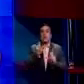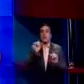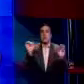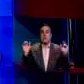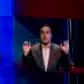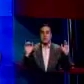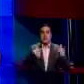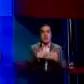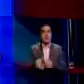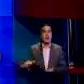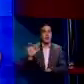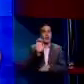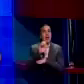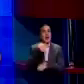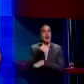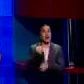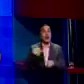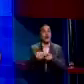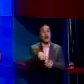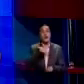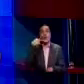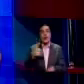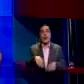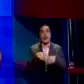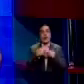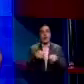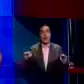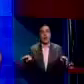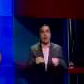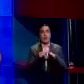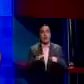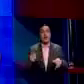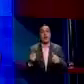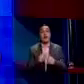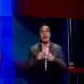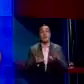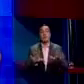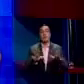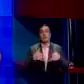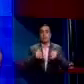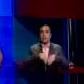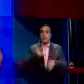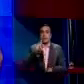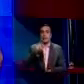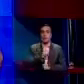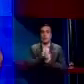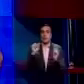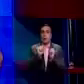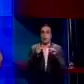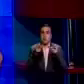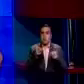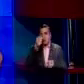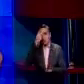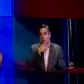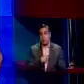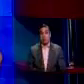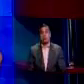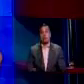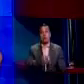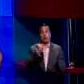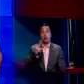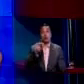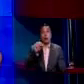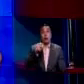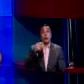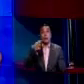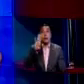aglomeraciones a escala nacional durante el feriado de Navidad, por lo que se mantendrán el fin de año. Juan Pablo Ruiz tiene todos los